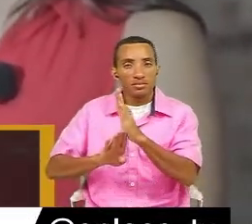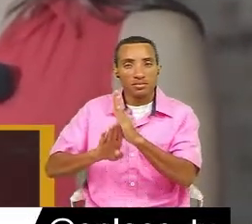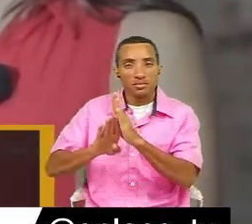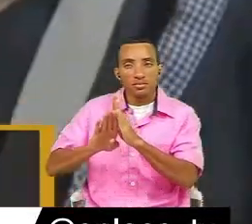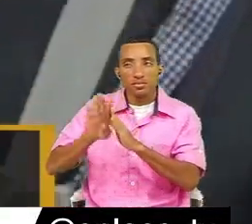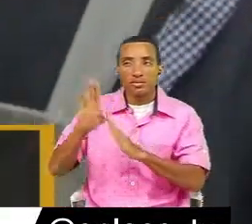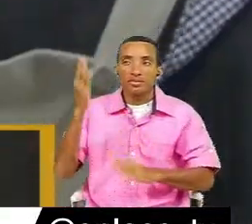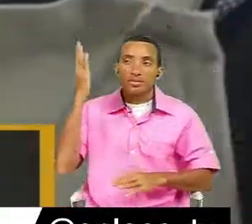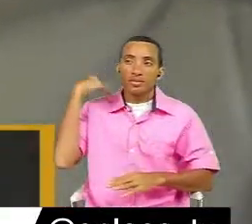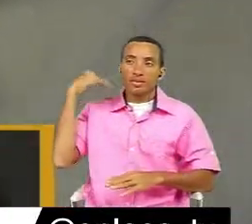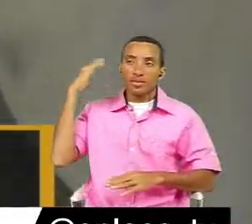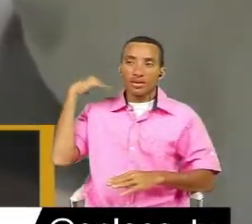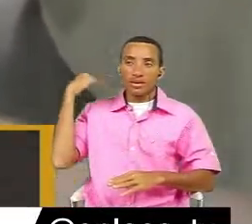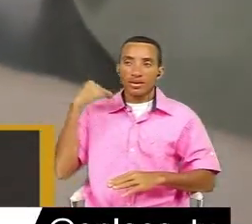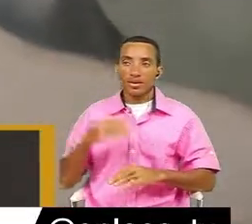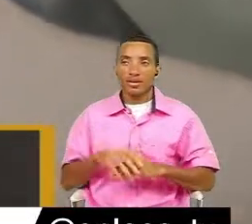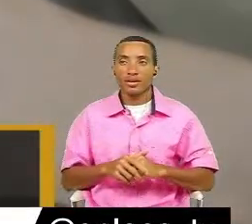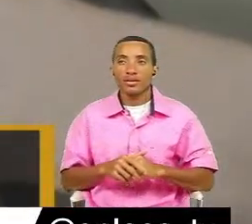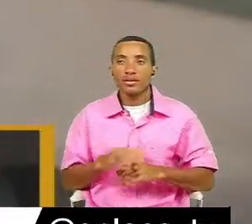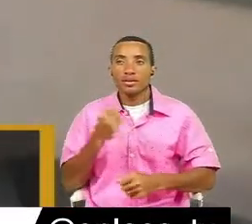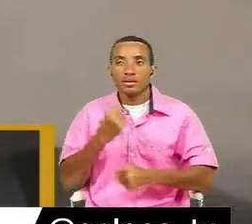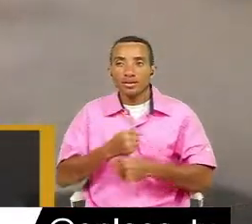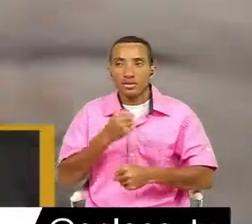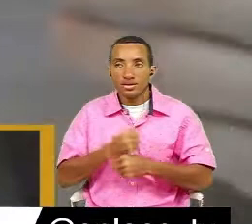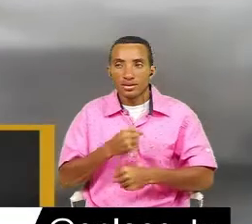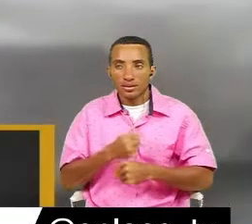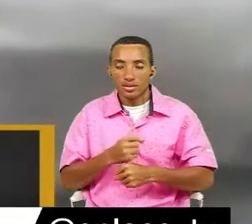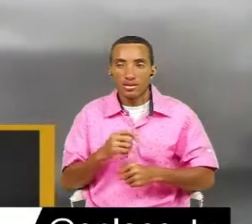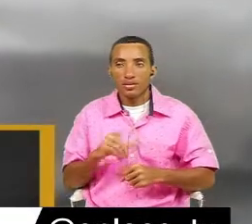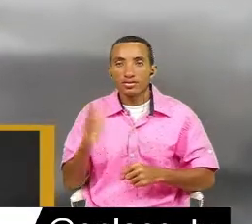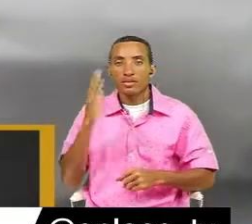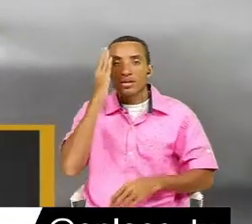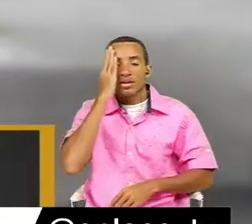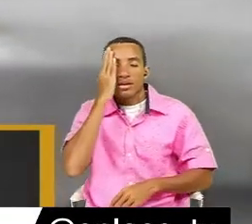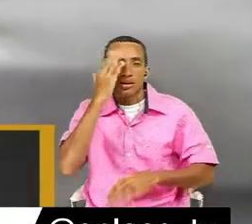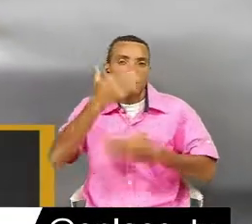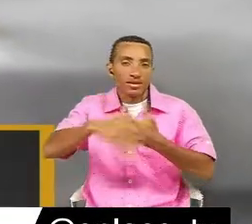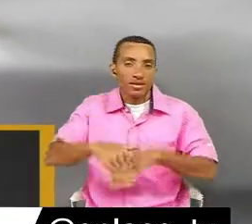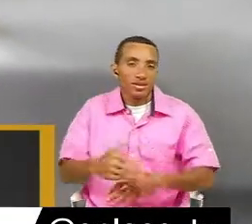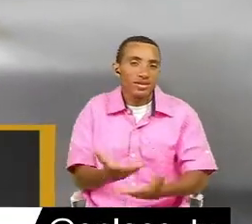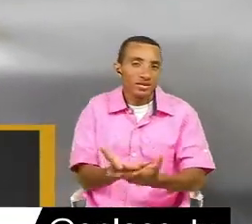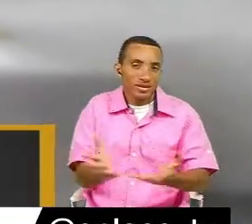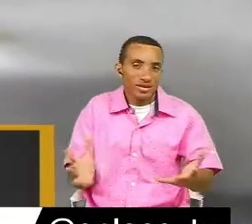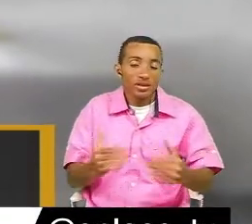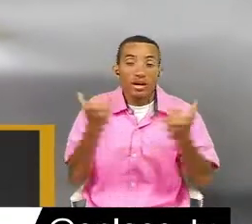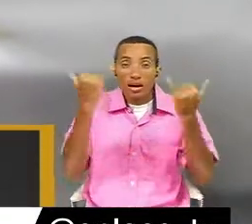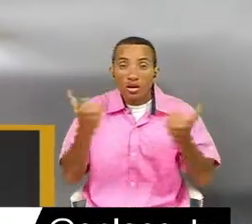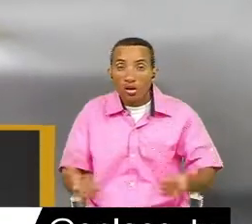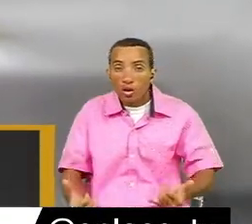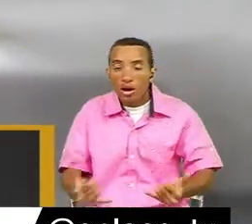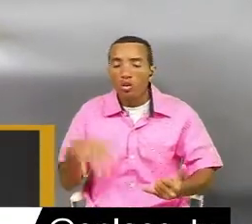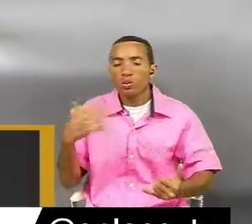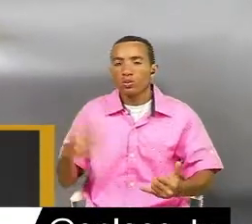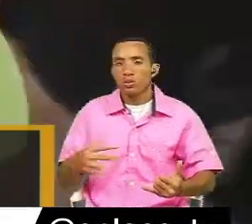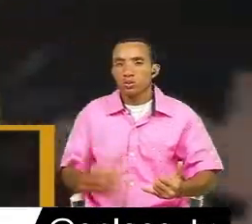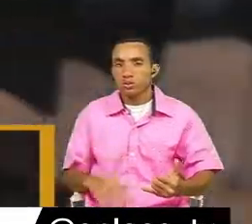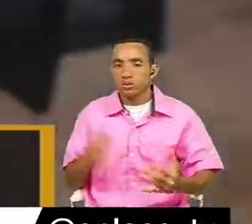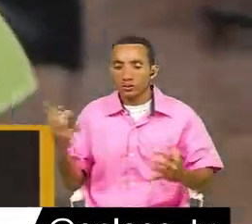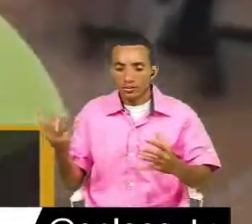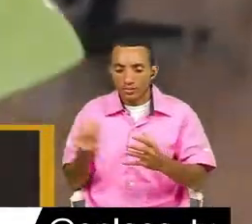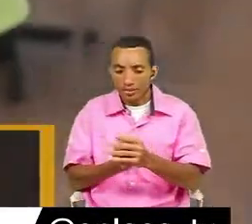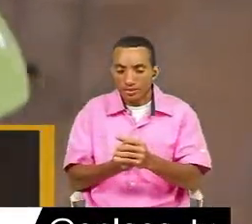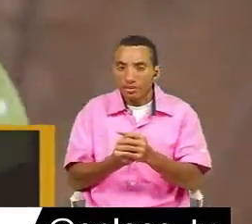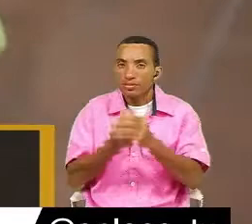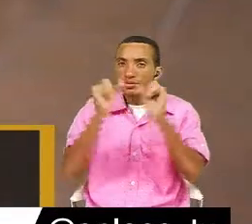él antes trabajaba de manera informal en la calle, y pues gracias a este programa él pudo vincularse